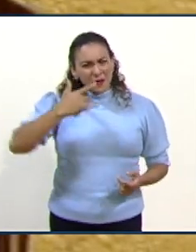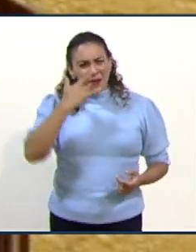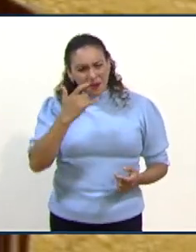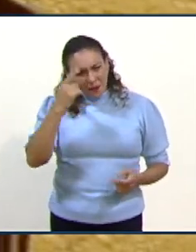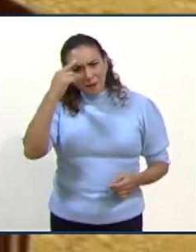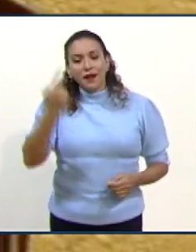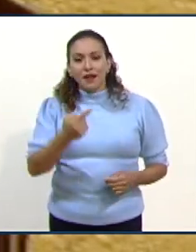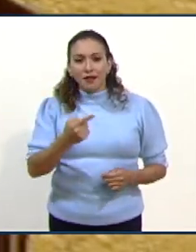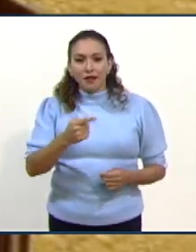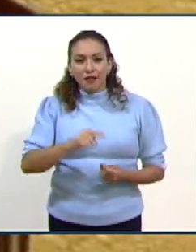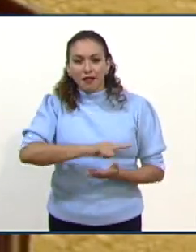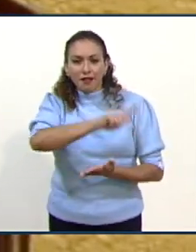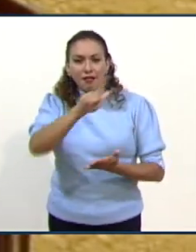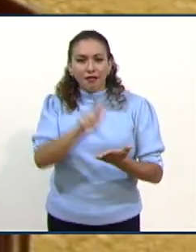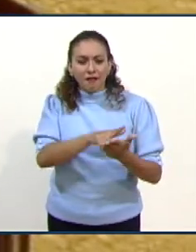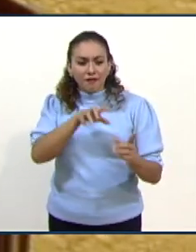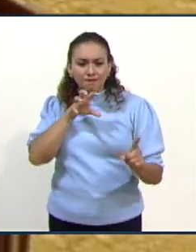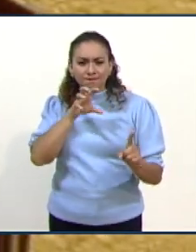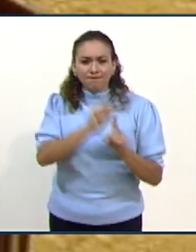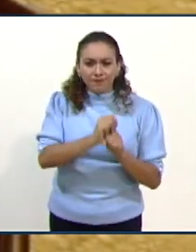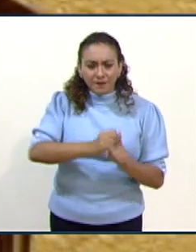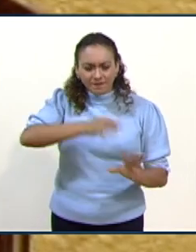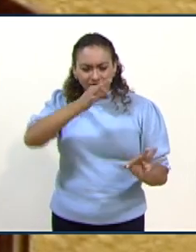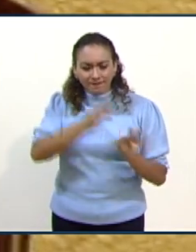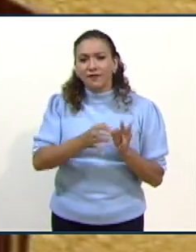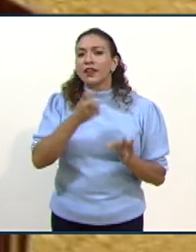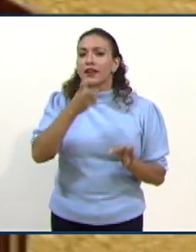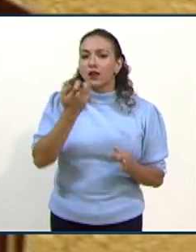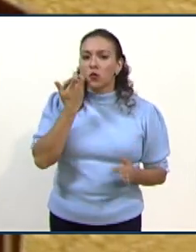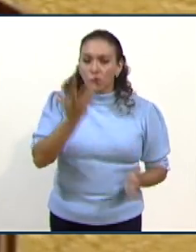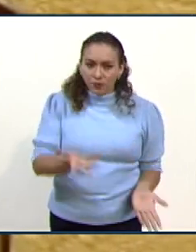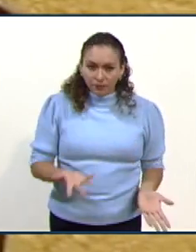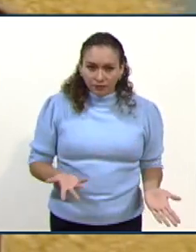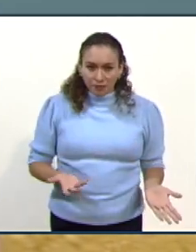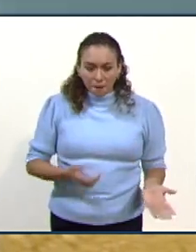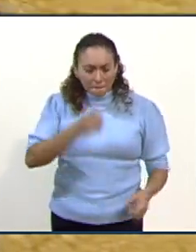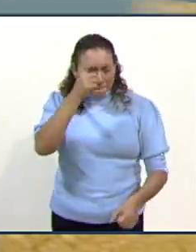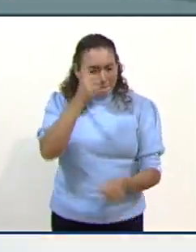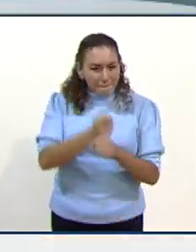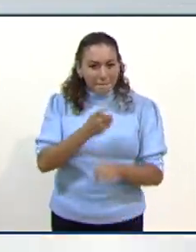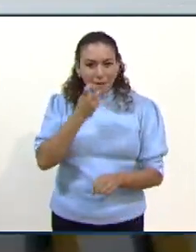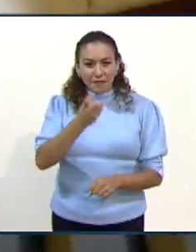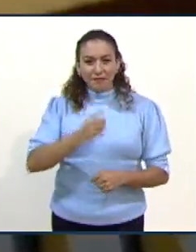de Derecho y eso es lo que nos importa fundamentalmente.